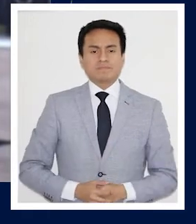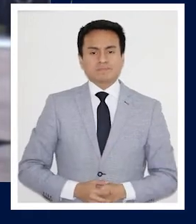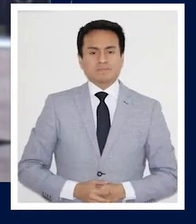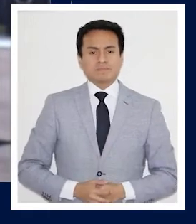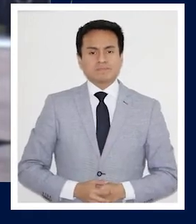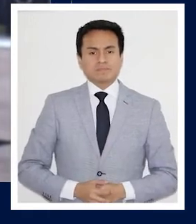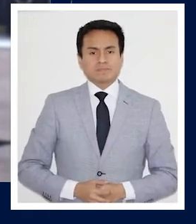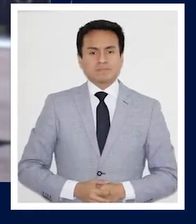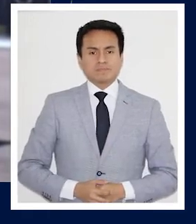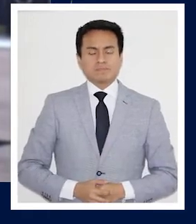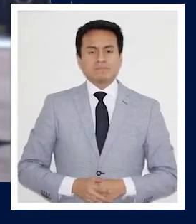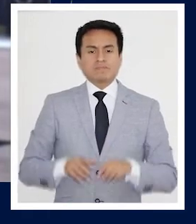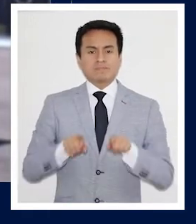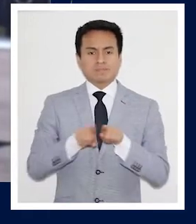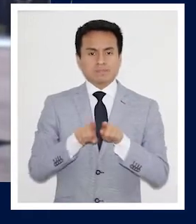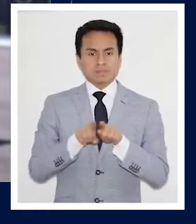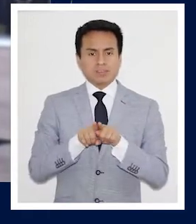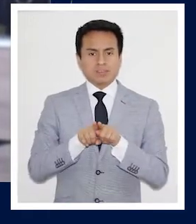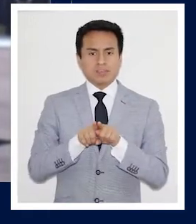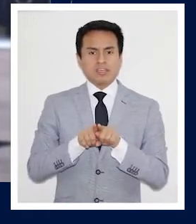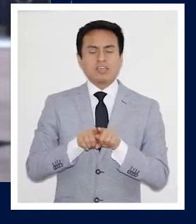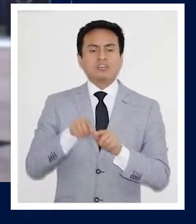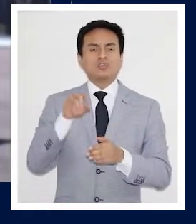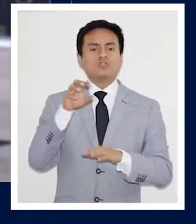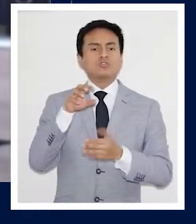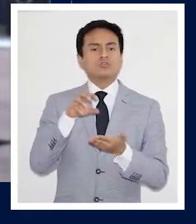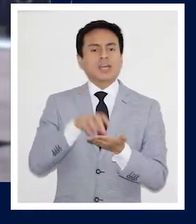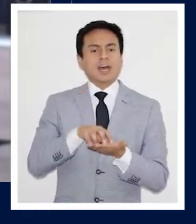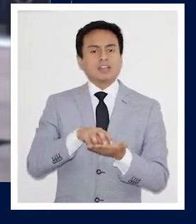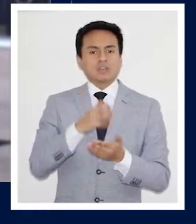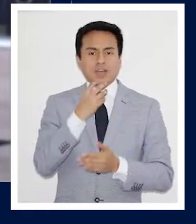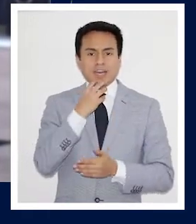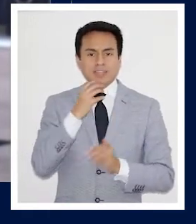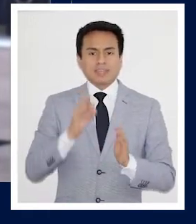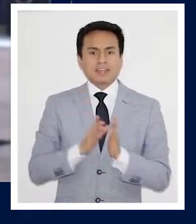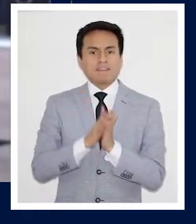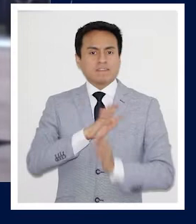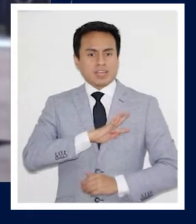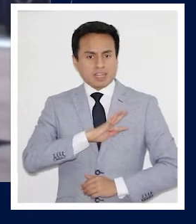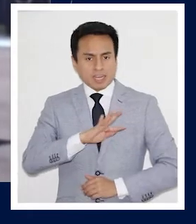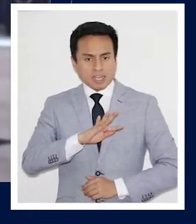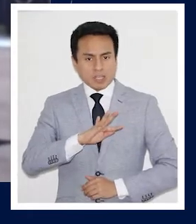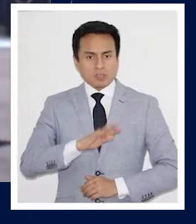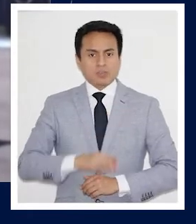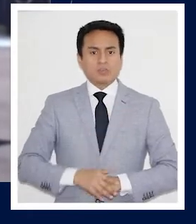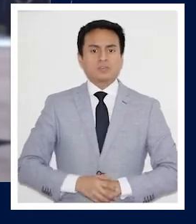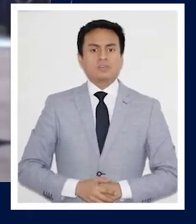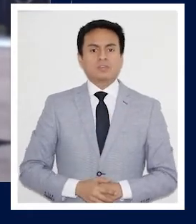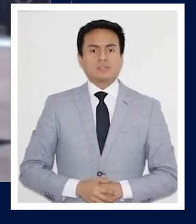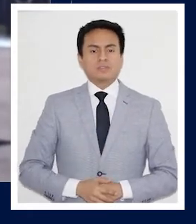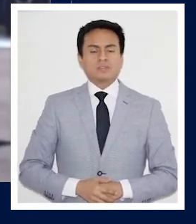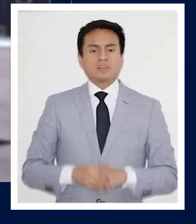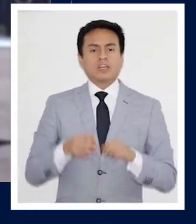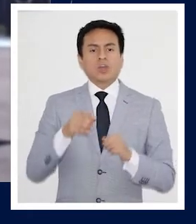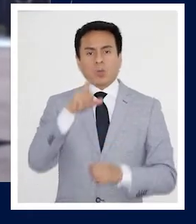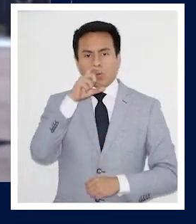detención. Esto tiene lugar en las ciudades de Antofagasta, San Fernando,